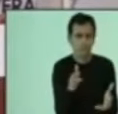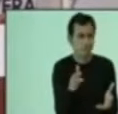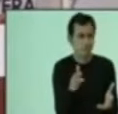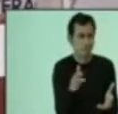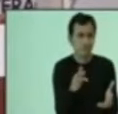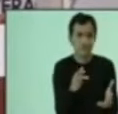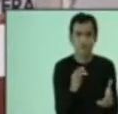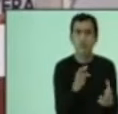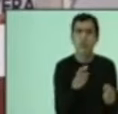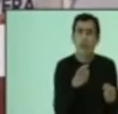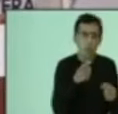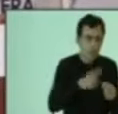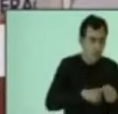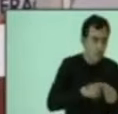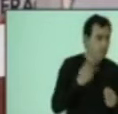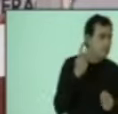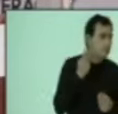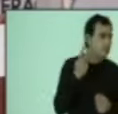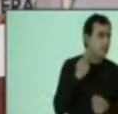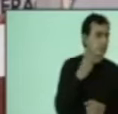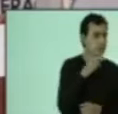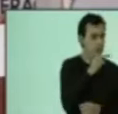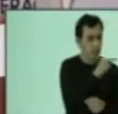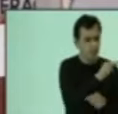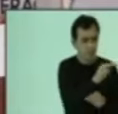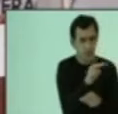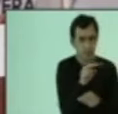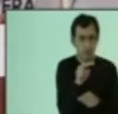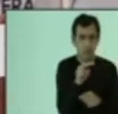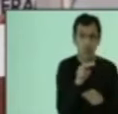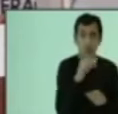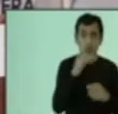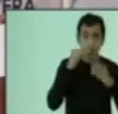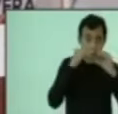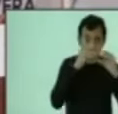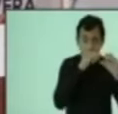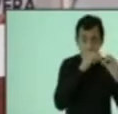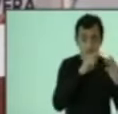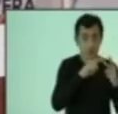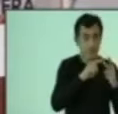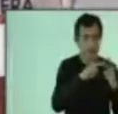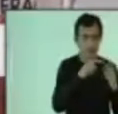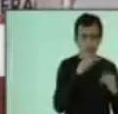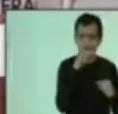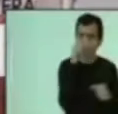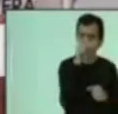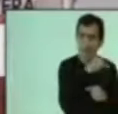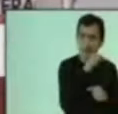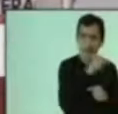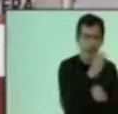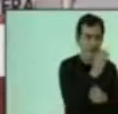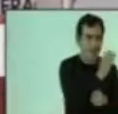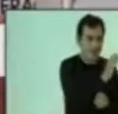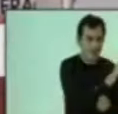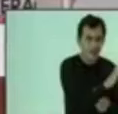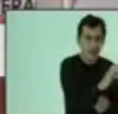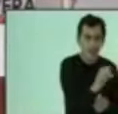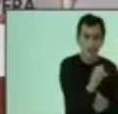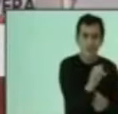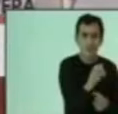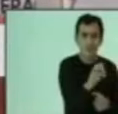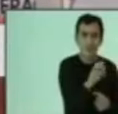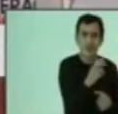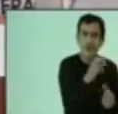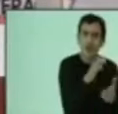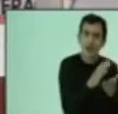actividad política hemos visto que la producción del maíz que realizan en las localidades es por su valor